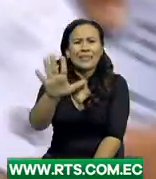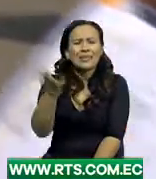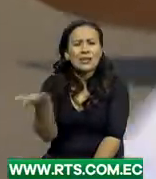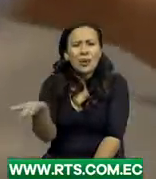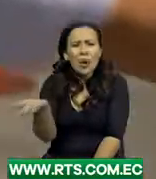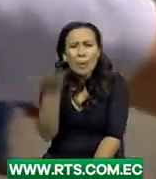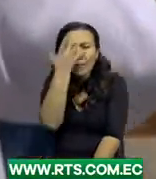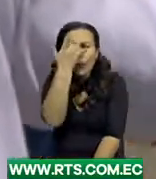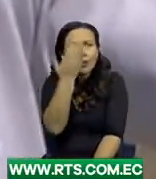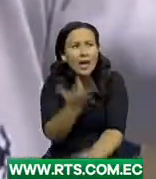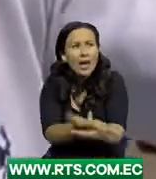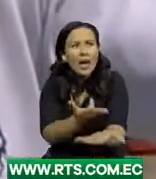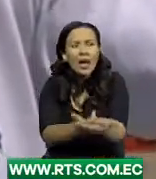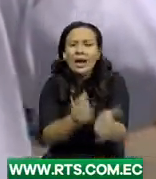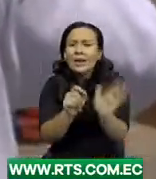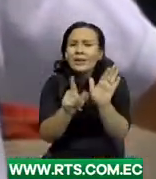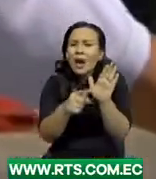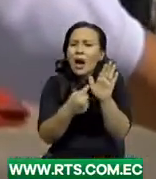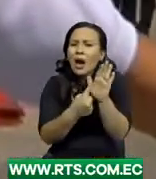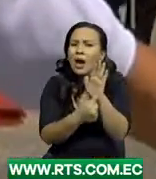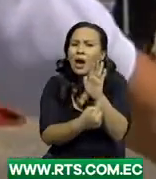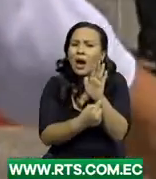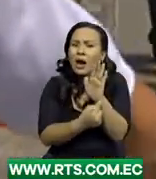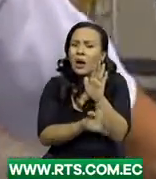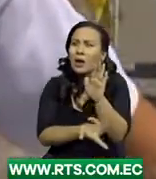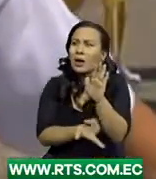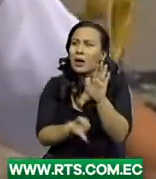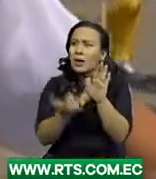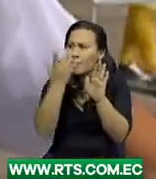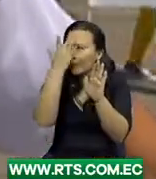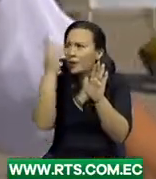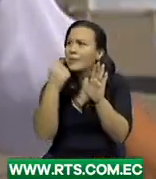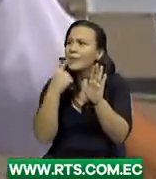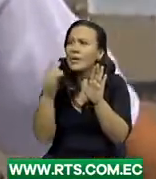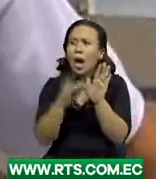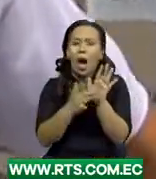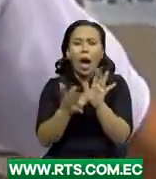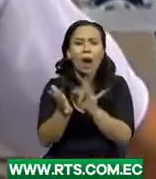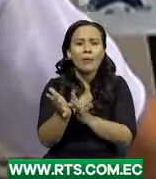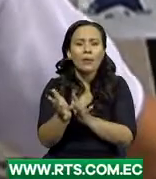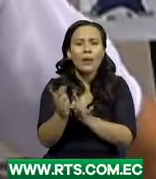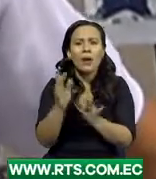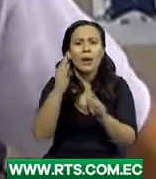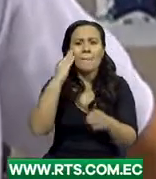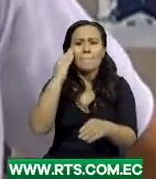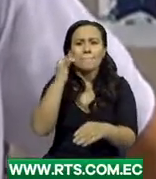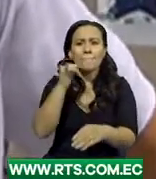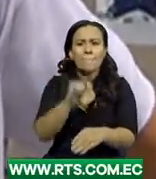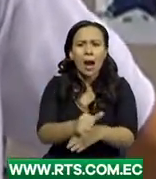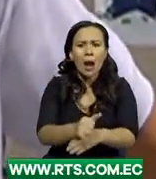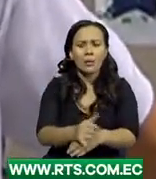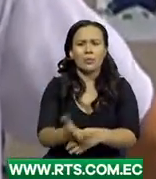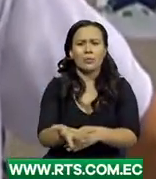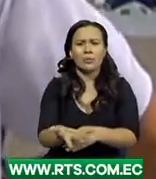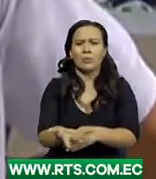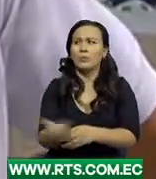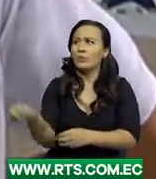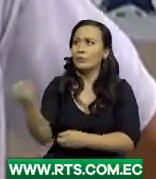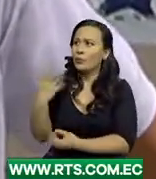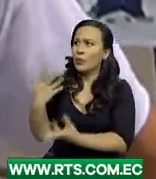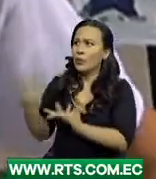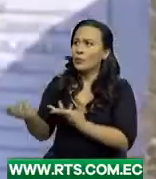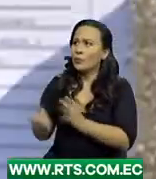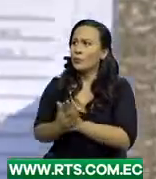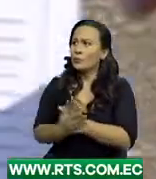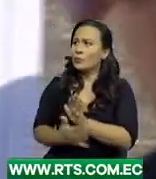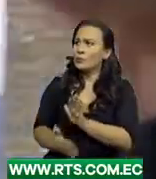qué? Porque aquí, en relación con las planillas de abril y mayo, el alumbrado público y la medición están